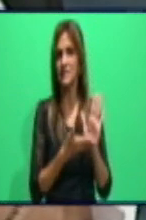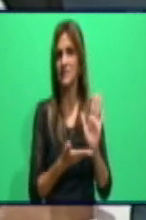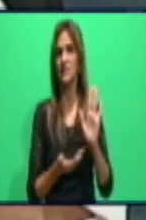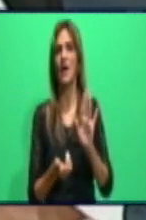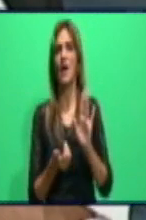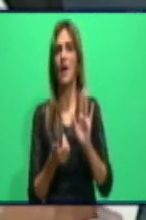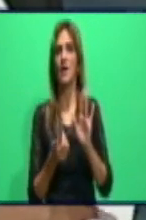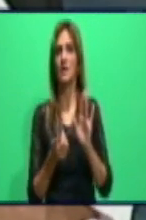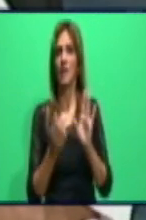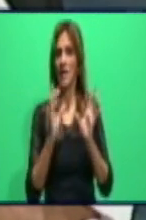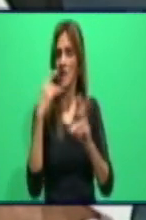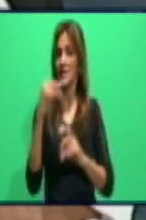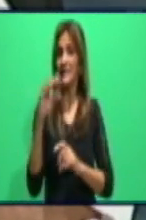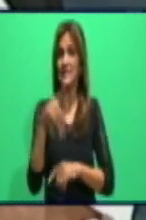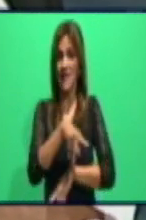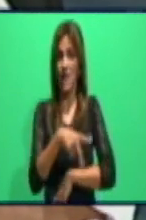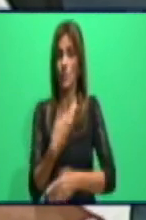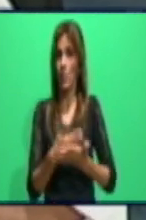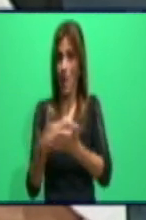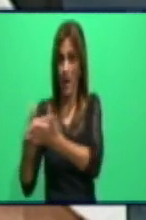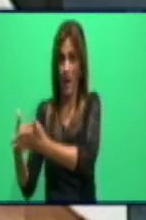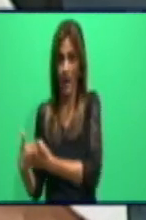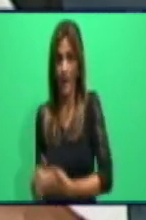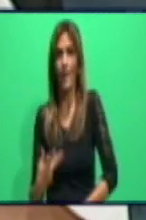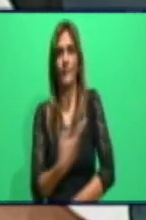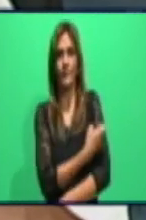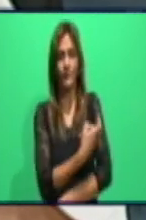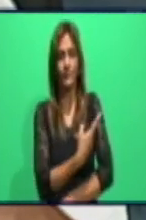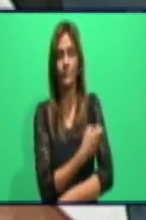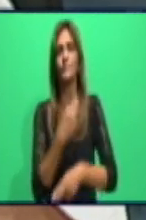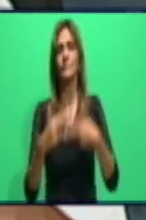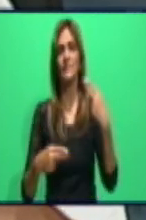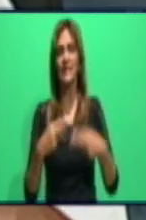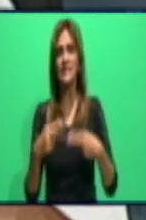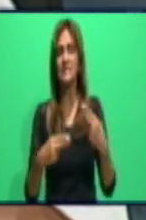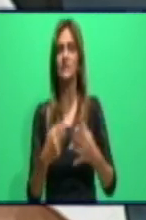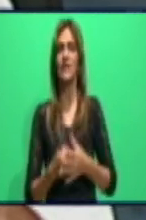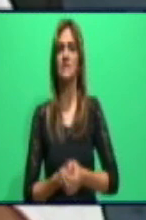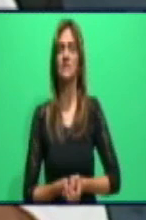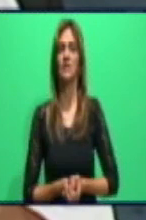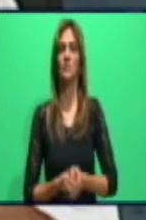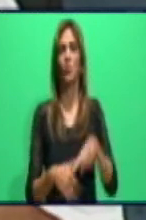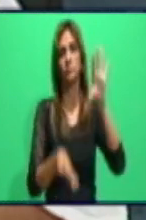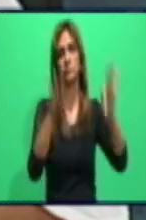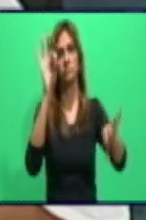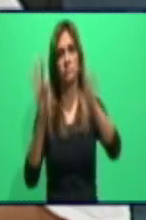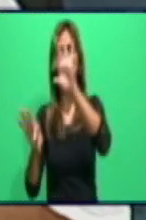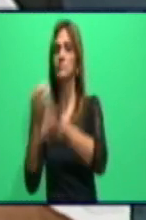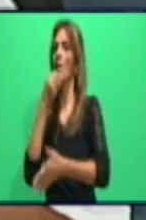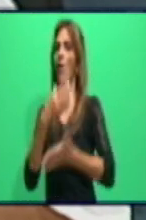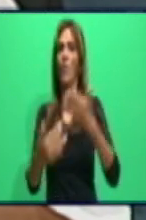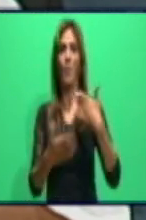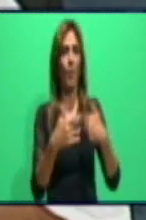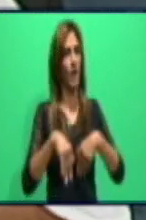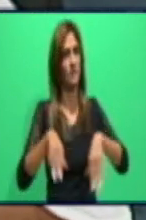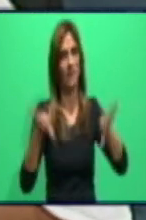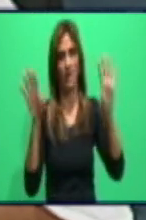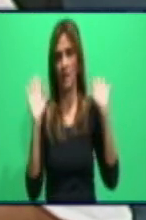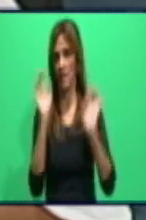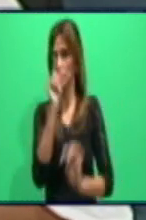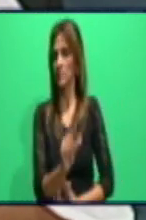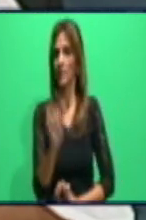este ensayo clínico como todos conocemos un ensayo multicéntrico aleatoria y que se